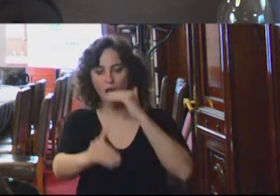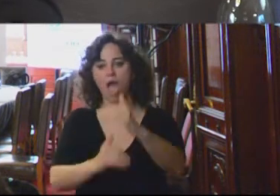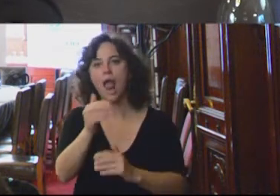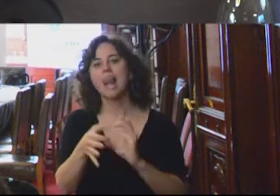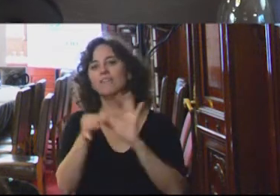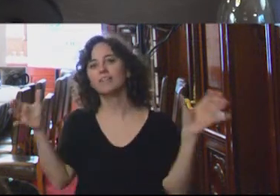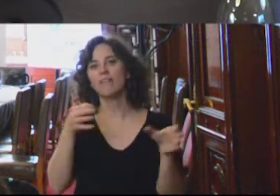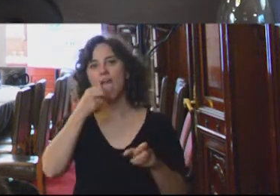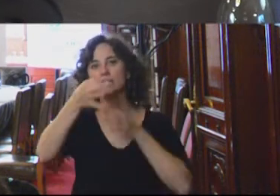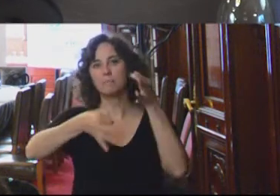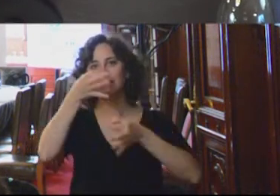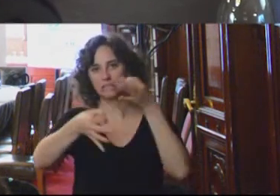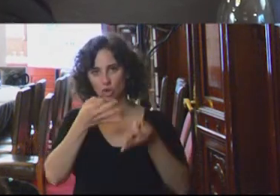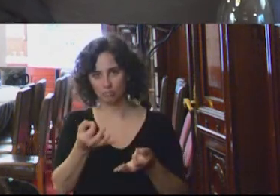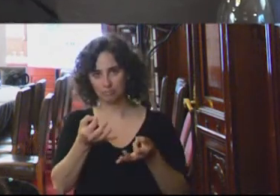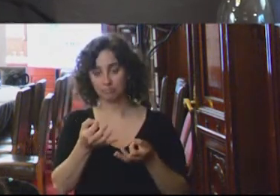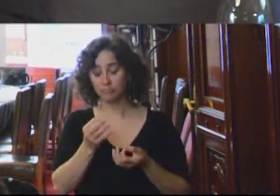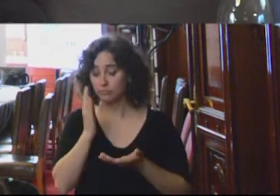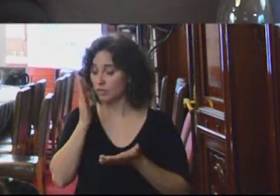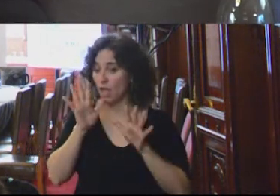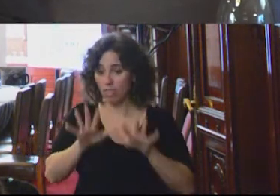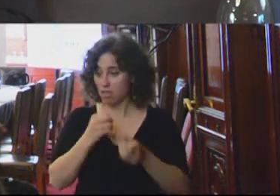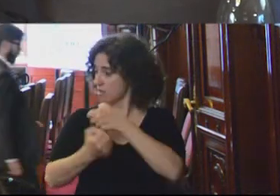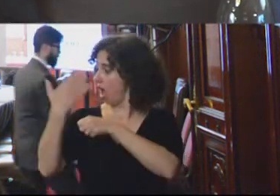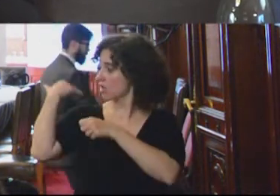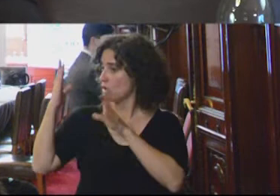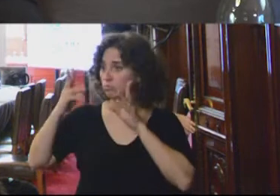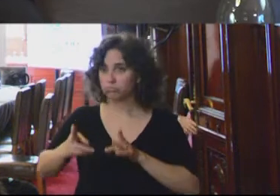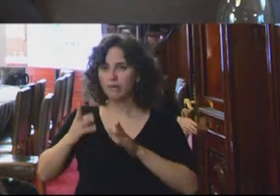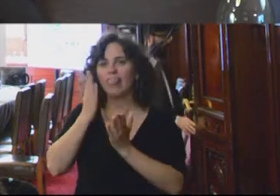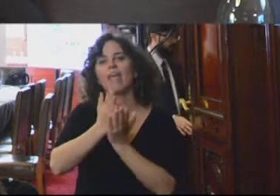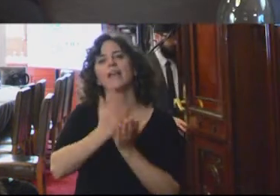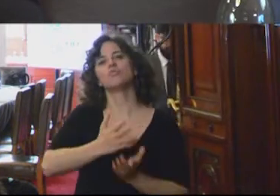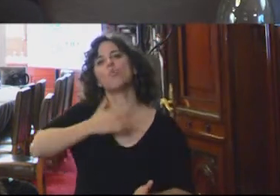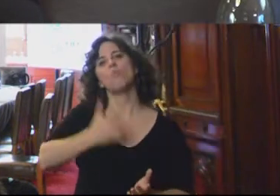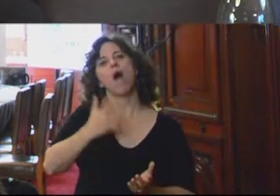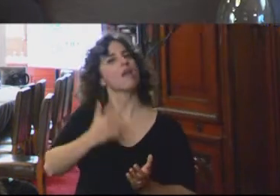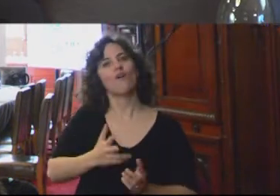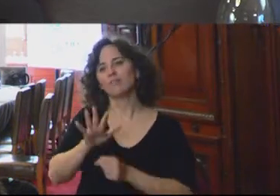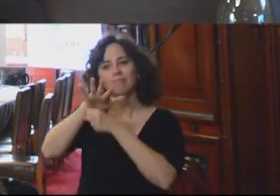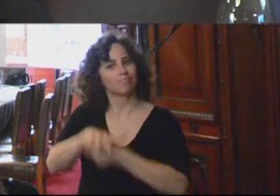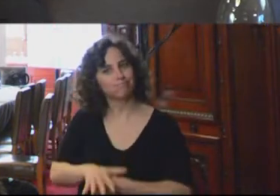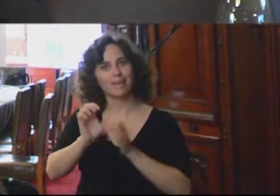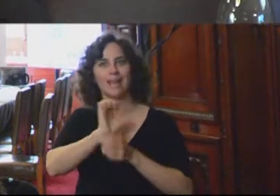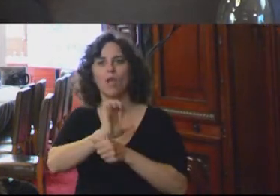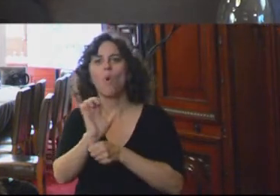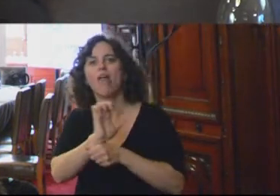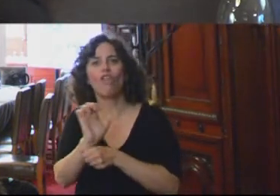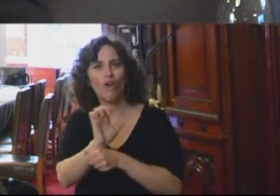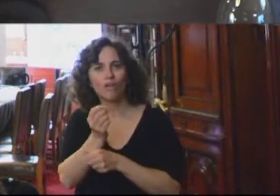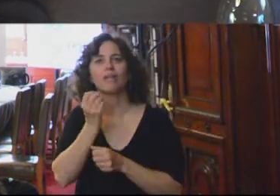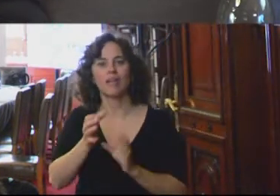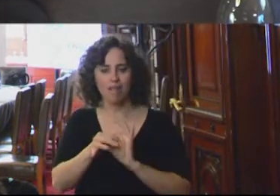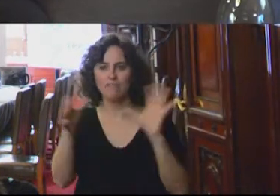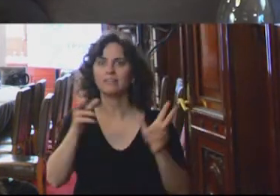años. Durante la última década, el derecho humano fundamental que más ha sido vulnerado en el Ecuador es sin duda alguna la